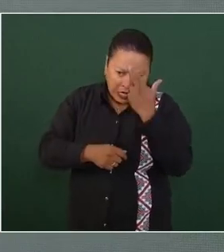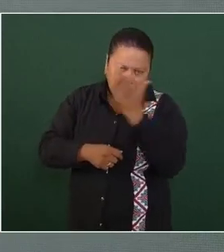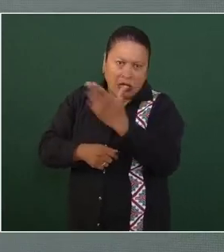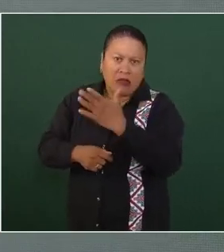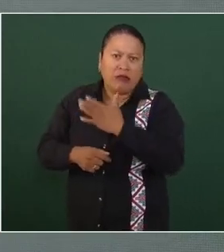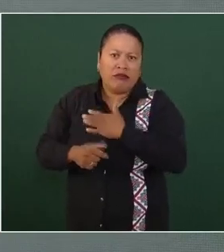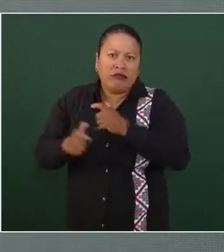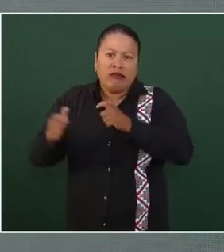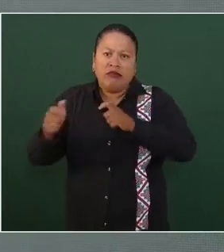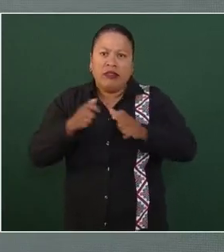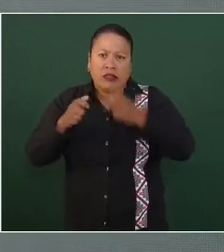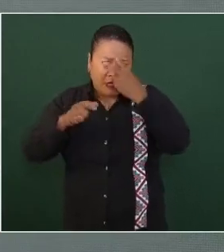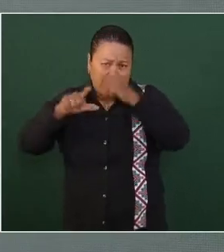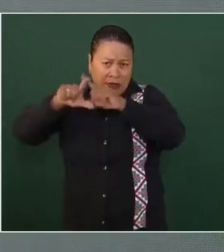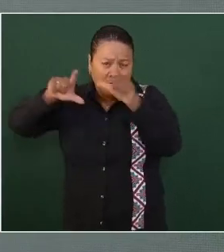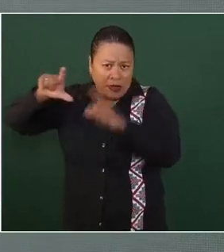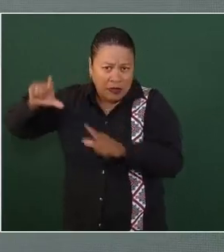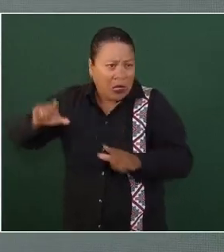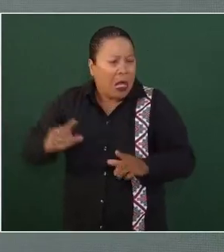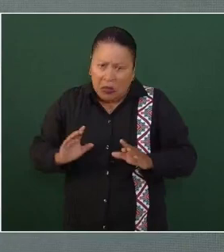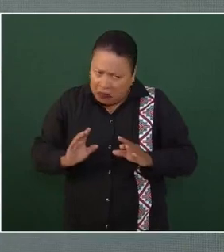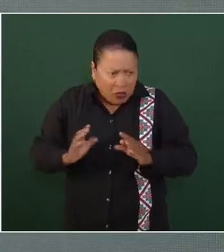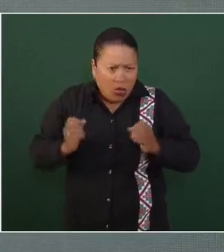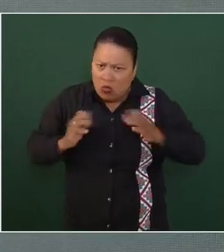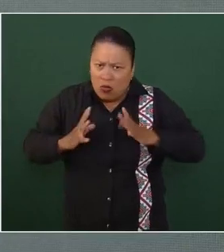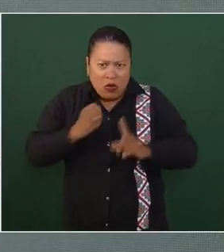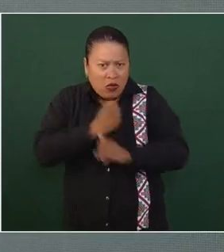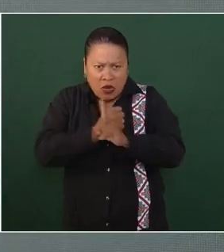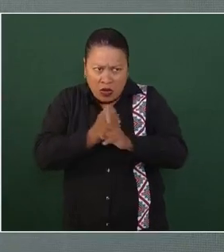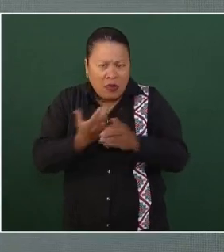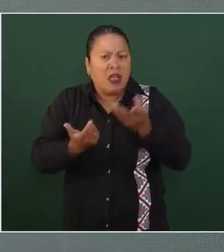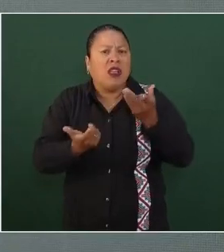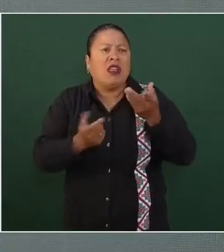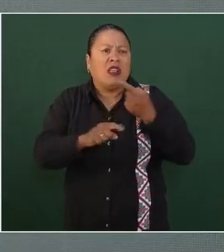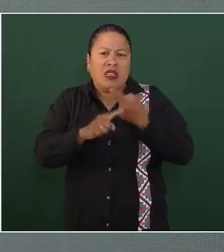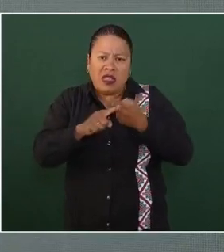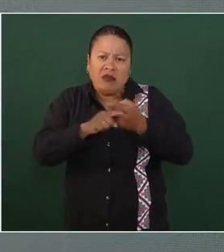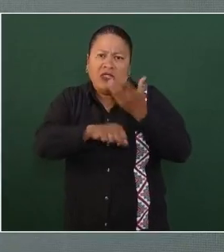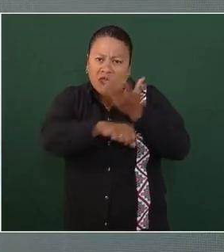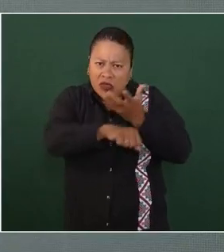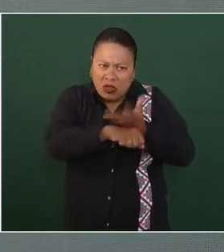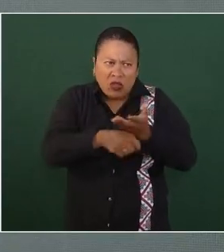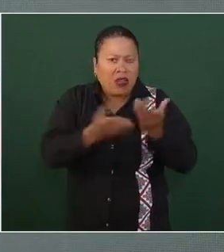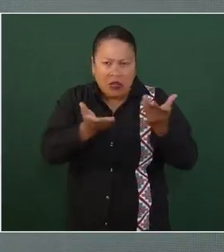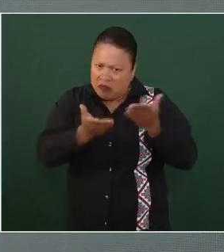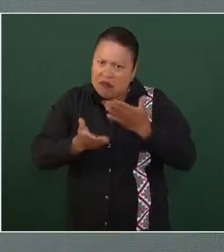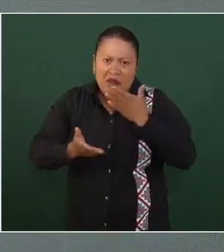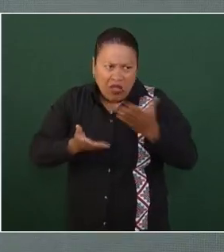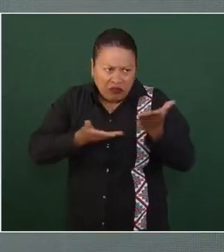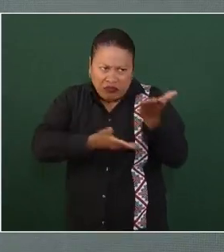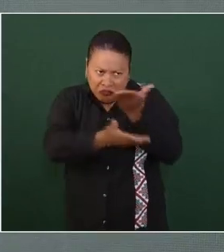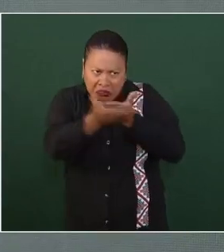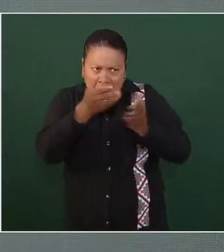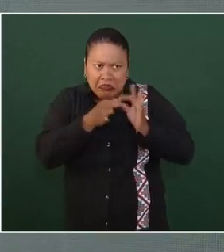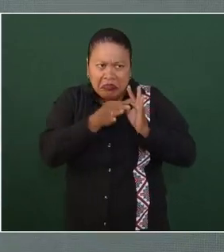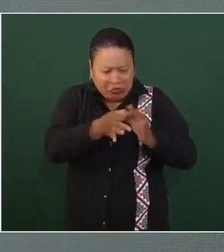si va a seguir habiendo cooperación y no hay ningún problema con el gobierno de Estados Unidos es muy buena la relación